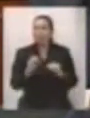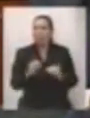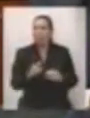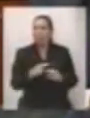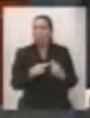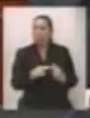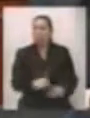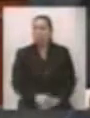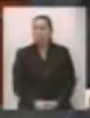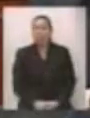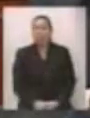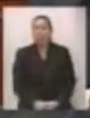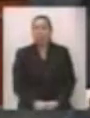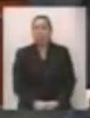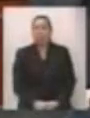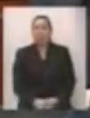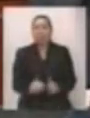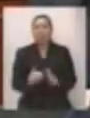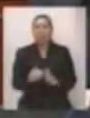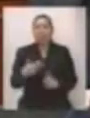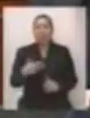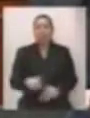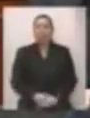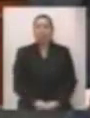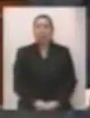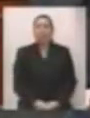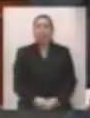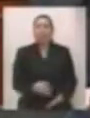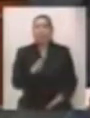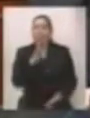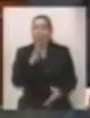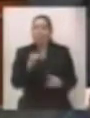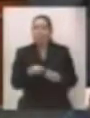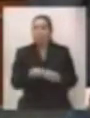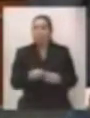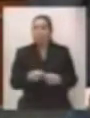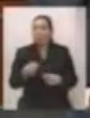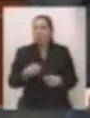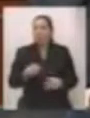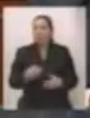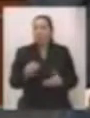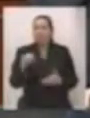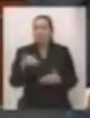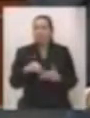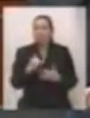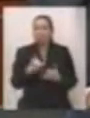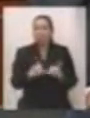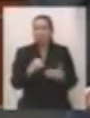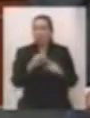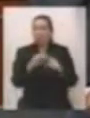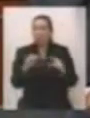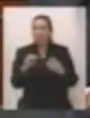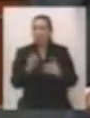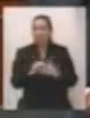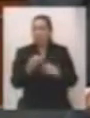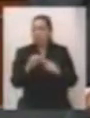su función, yo sugeriría que en el artículo 3, donde se habla de la comisión especial, se agregue un último párrafo.